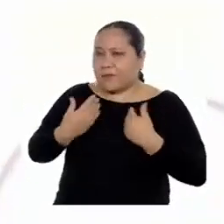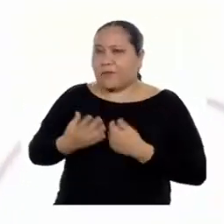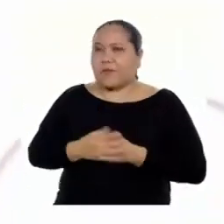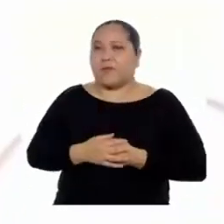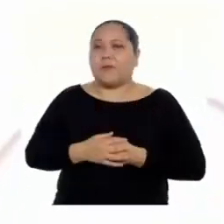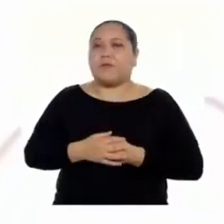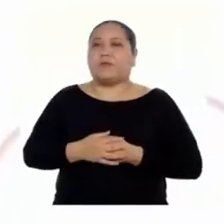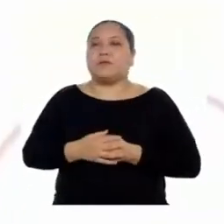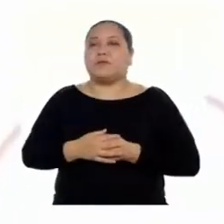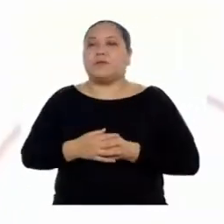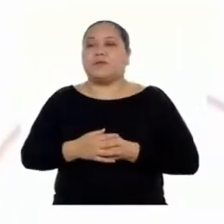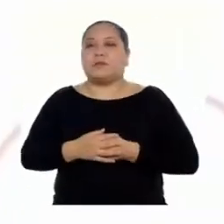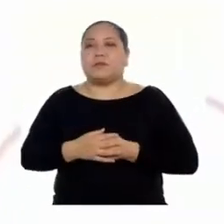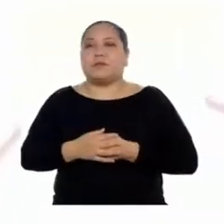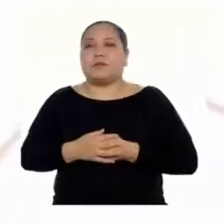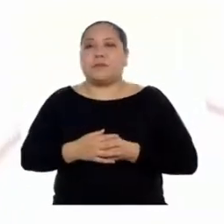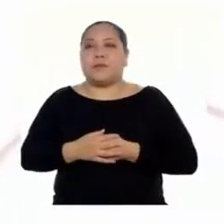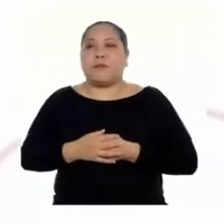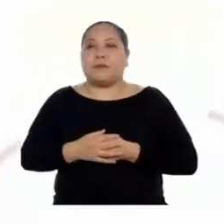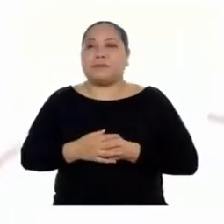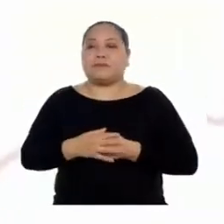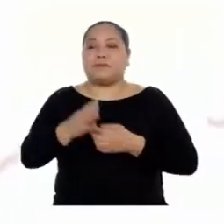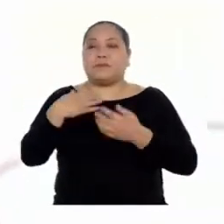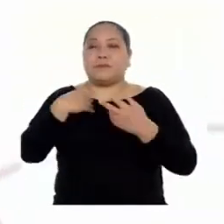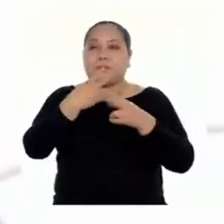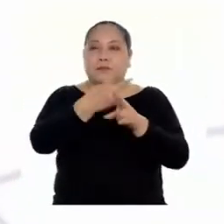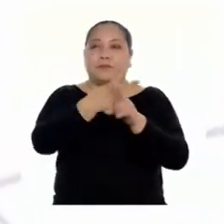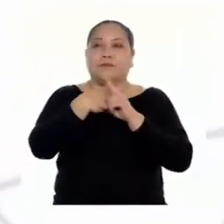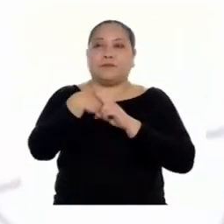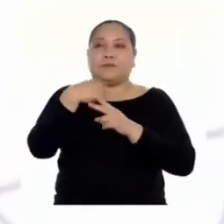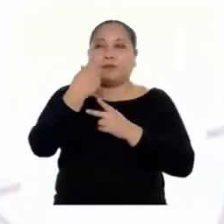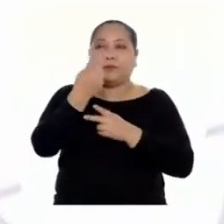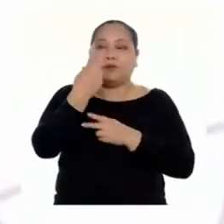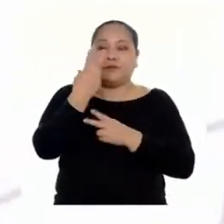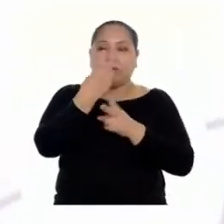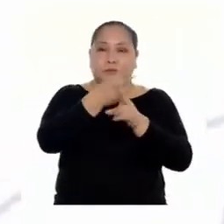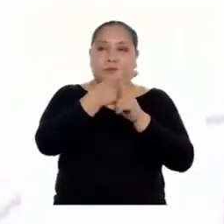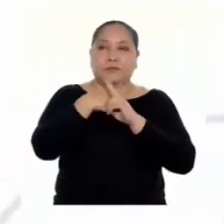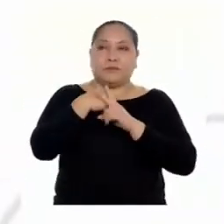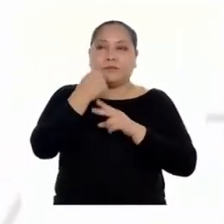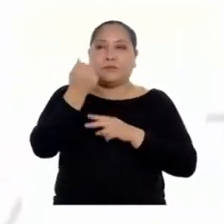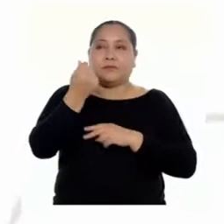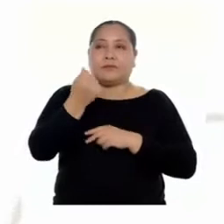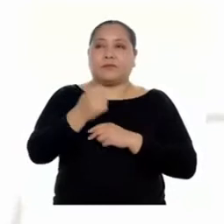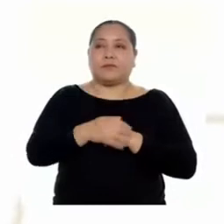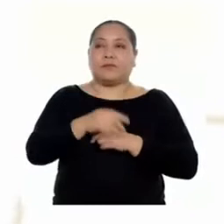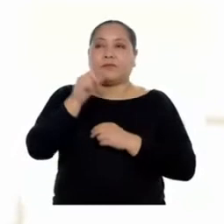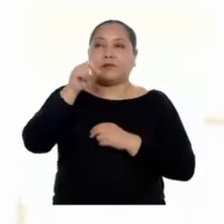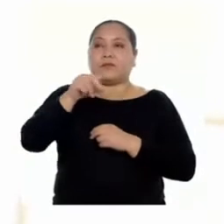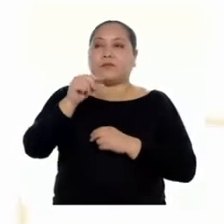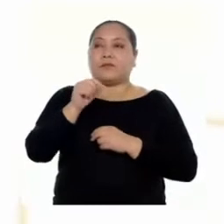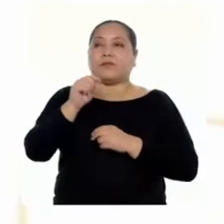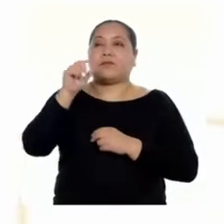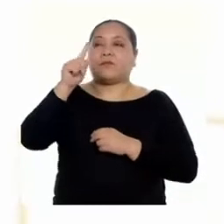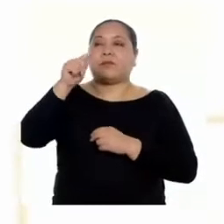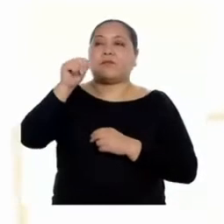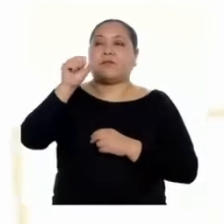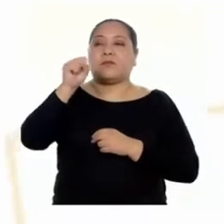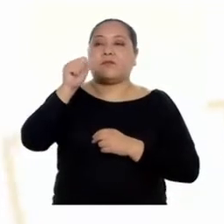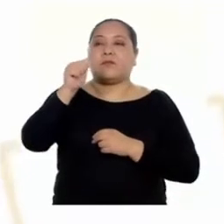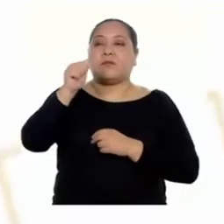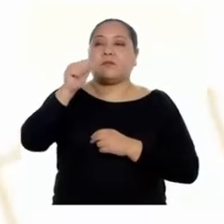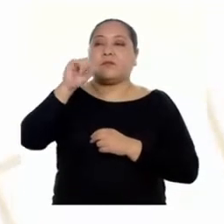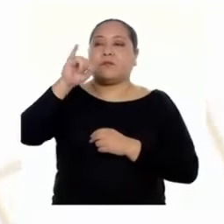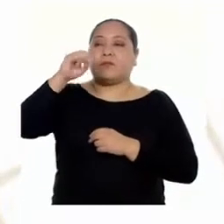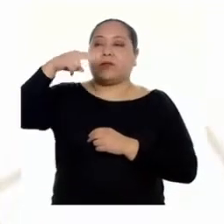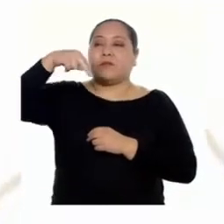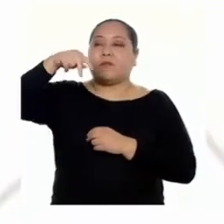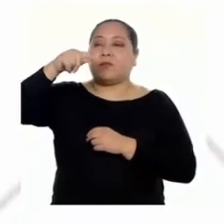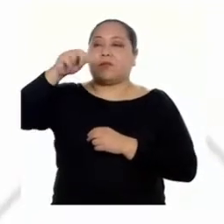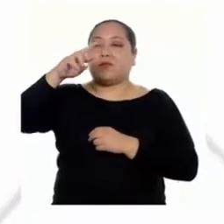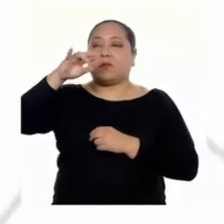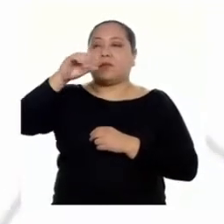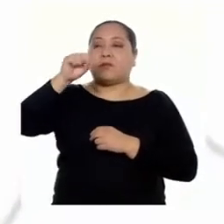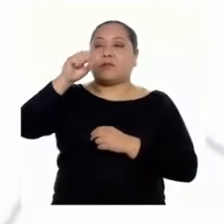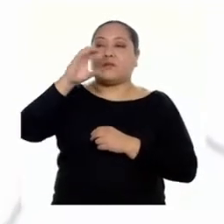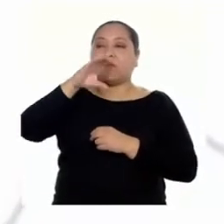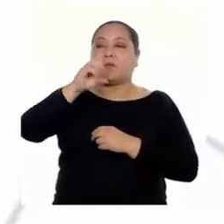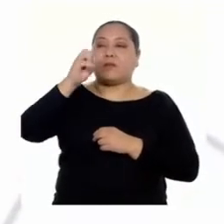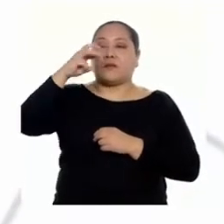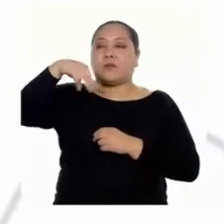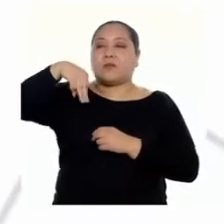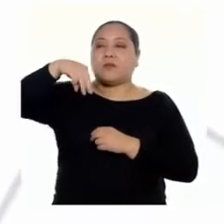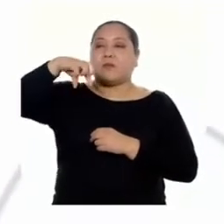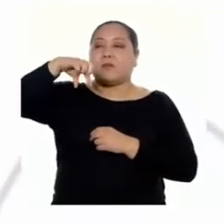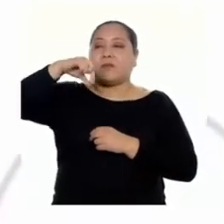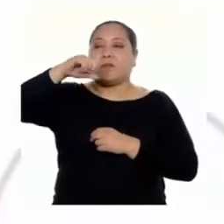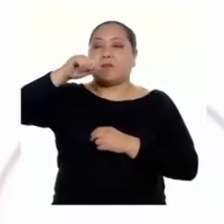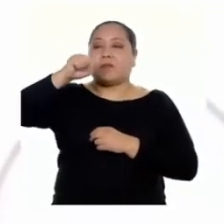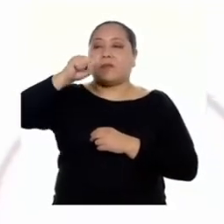ver, me realizarán un préstamo y este será aplicado a una tasa de interés compuesto. El capital inicial será